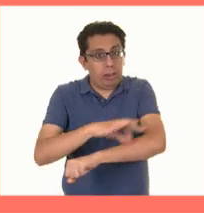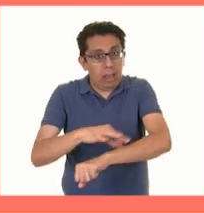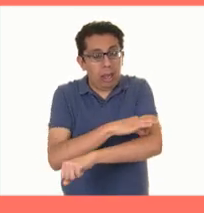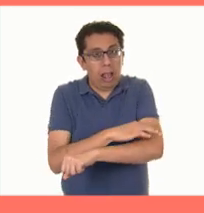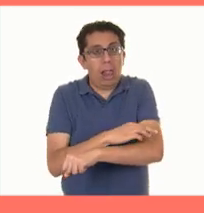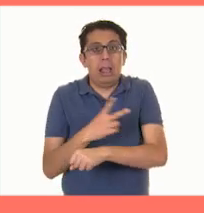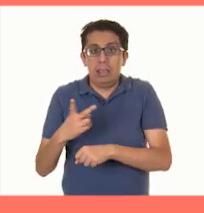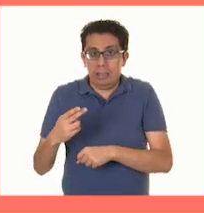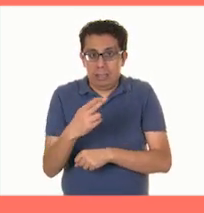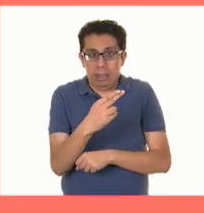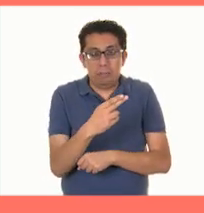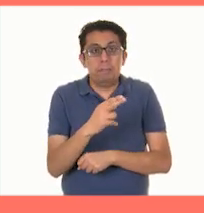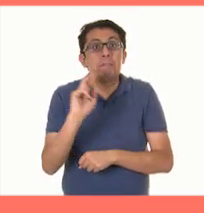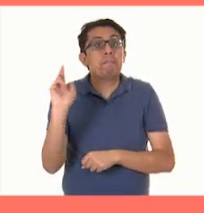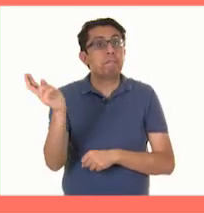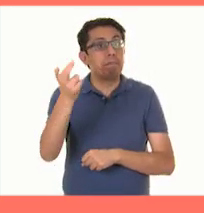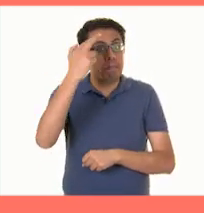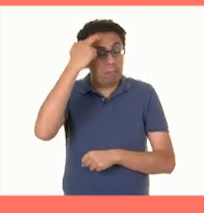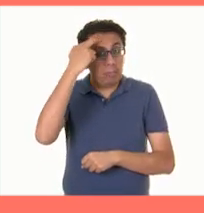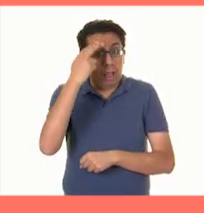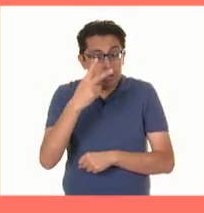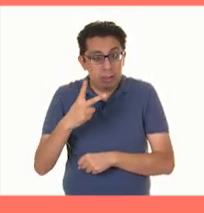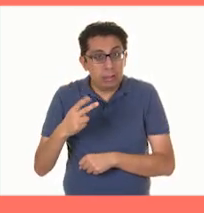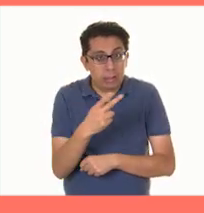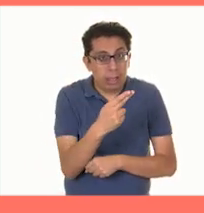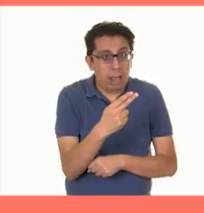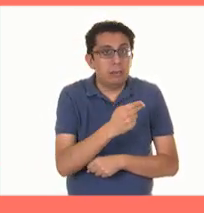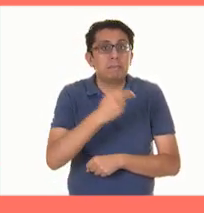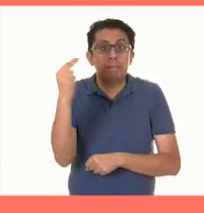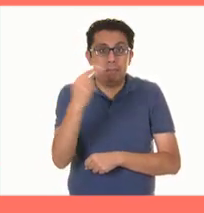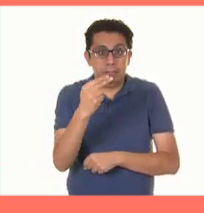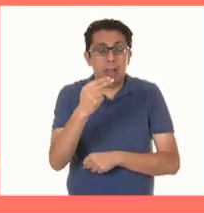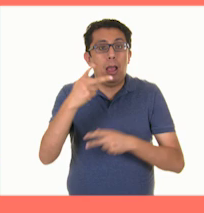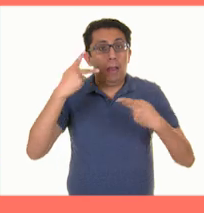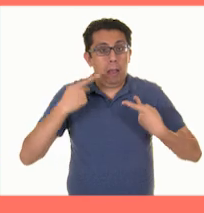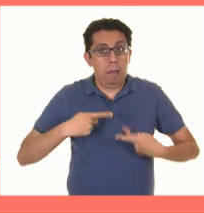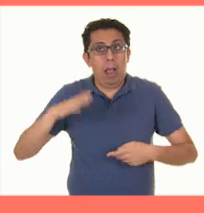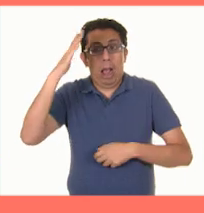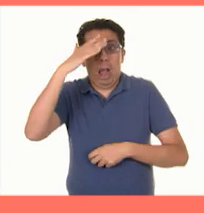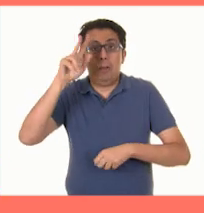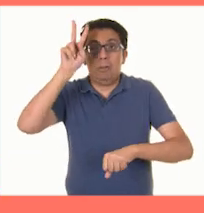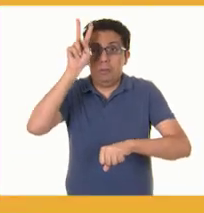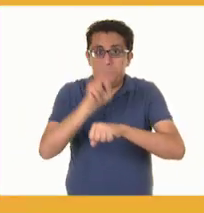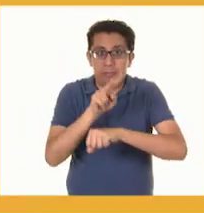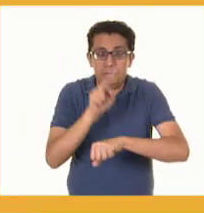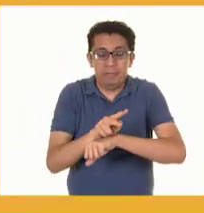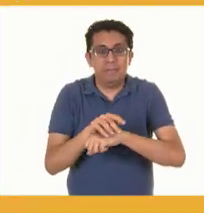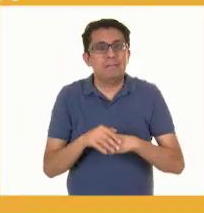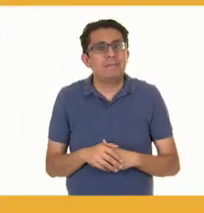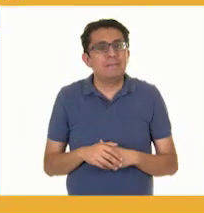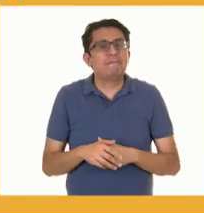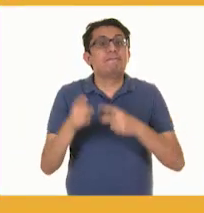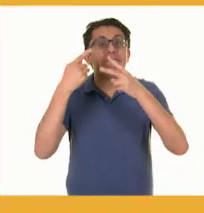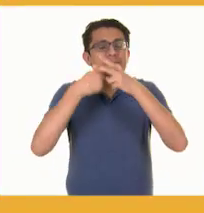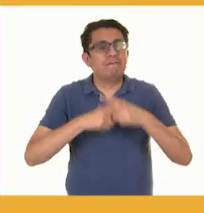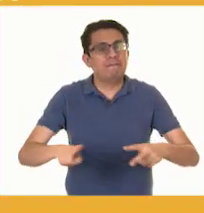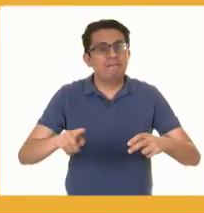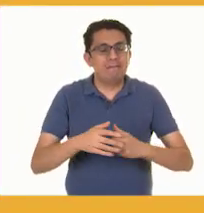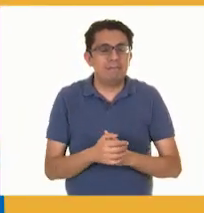y tijeras. Recuerda que la manipulación de estas debe estar supervisada por un adulto.